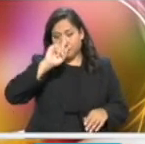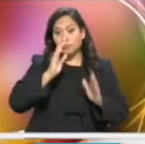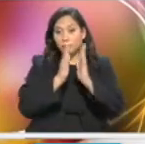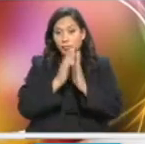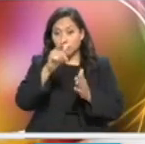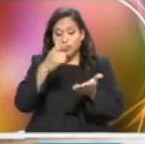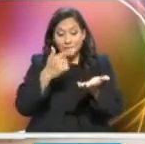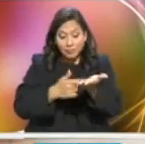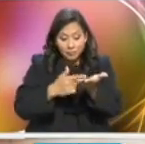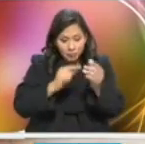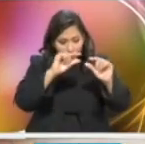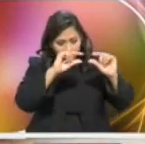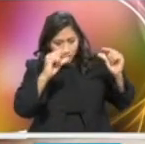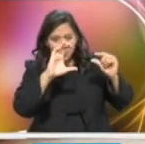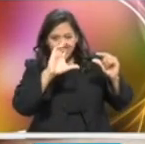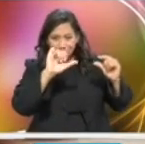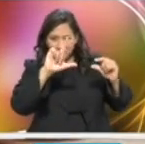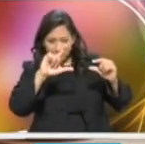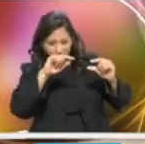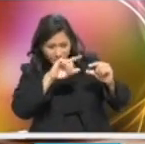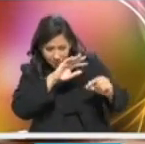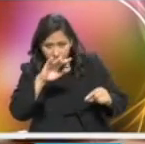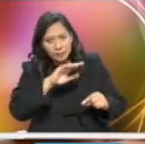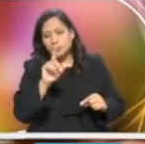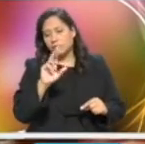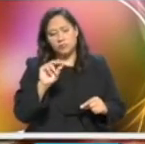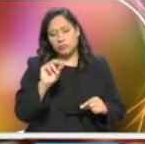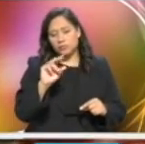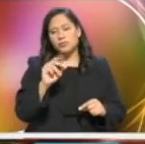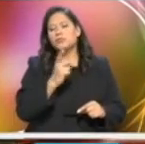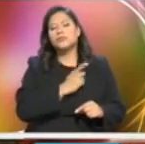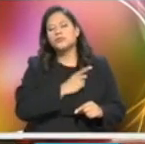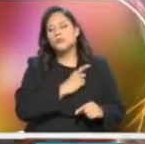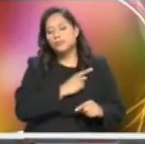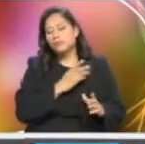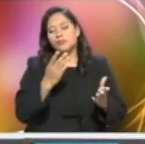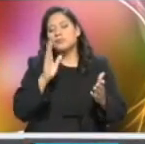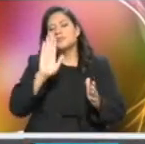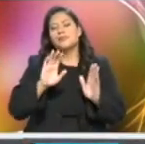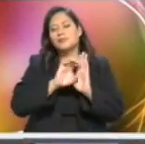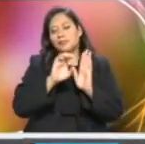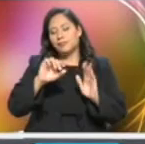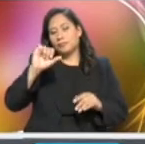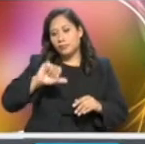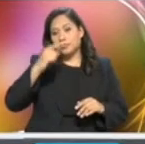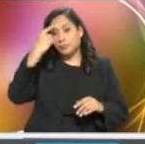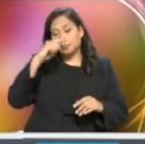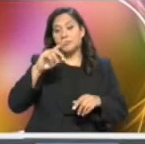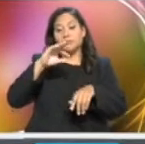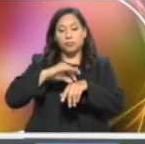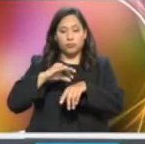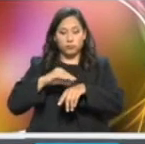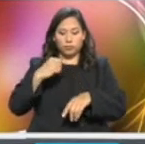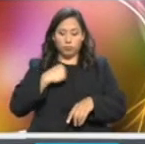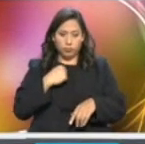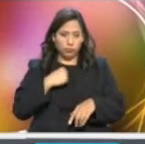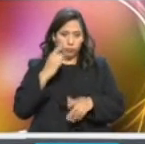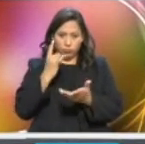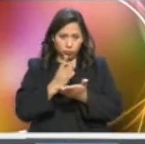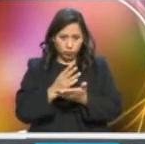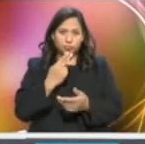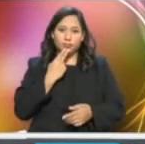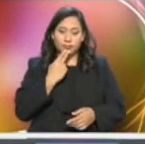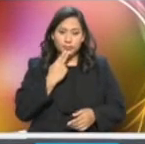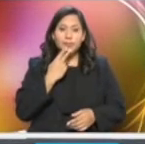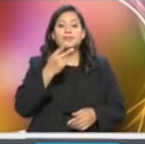lean calorías, las calorías solo es para hacer este ejercicio este ejemplo que vimos hoy, para el nutriólogo. Pero ustedes, yo